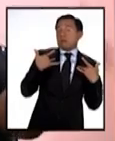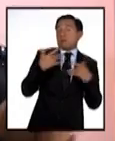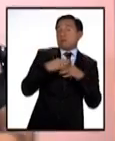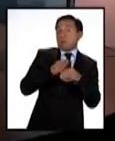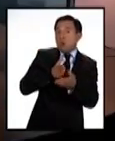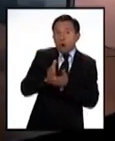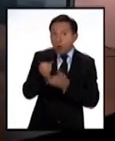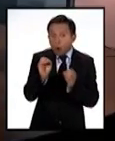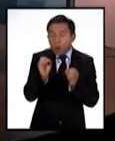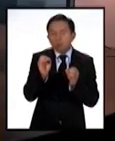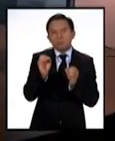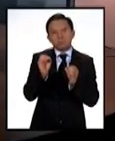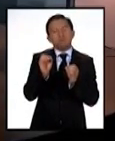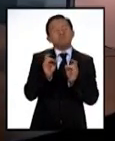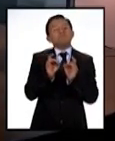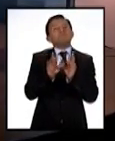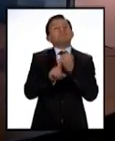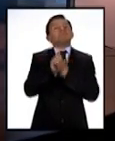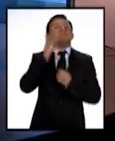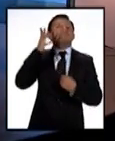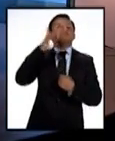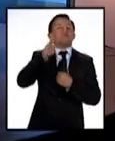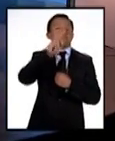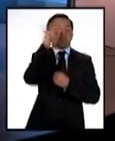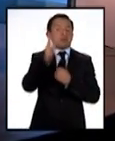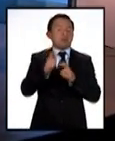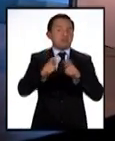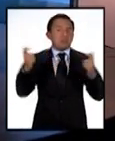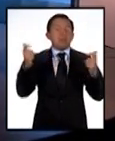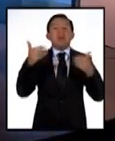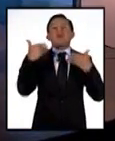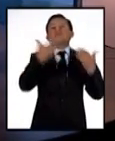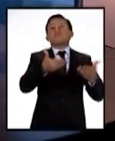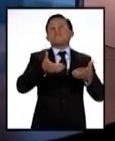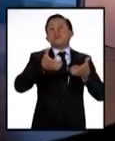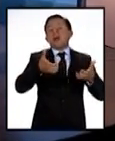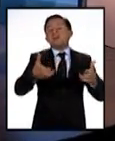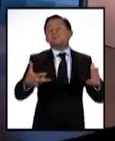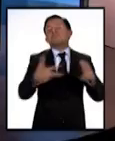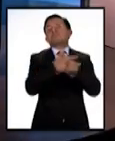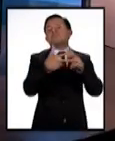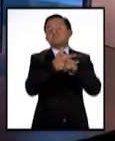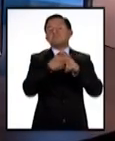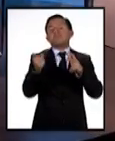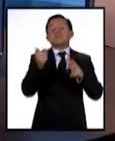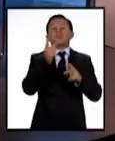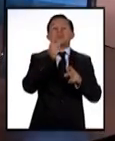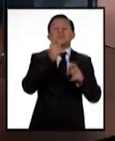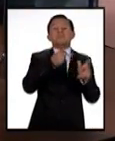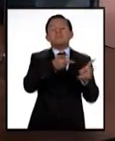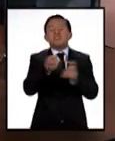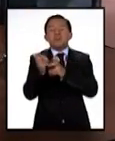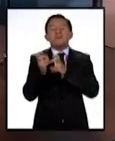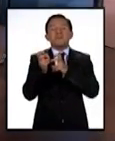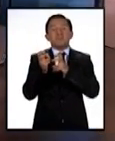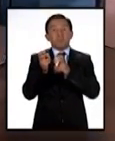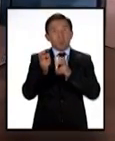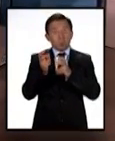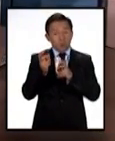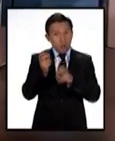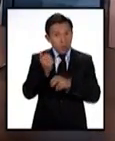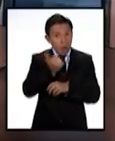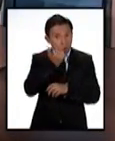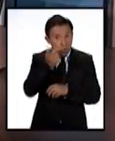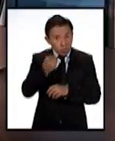peleas callejeras, robos entre alumnos, etcétera. Pero la culpa, recordemos, no la tienen los alumnos. La solución